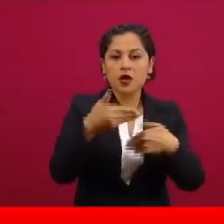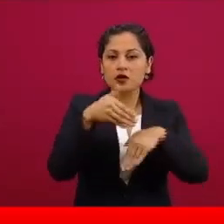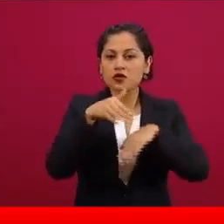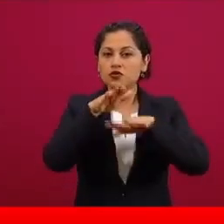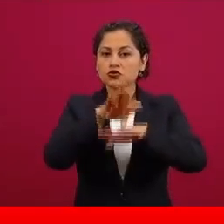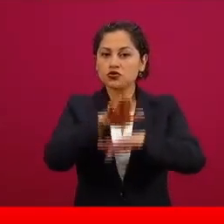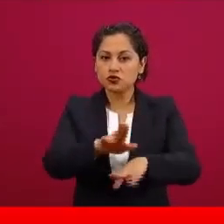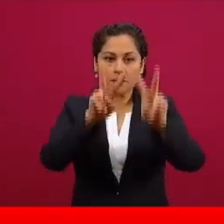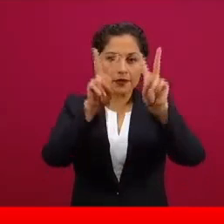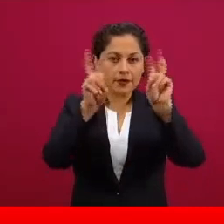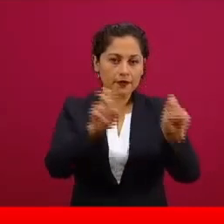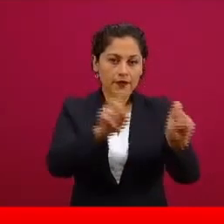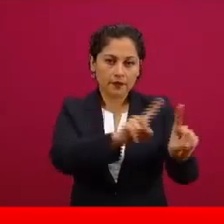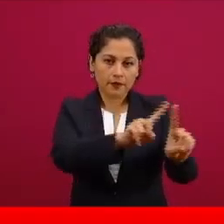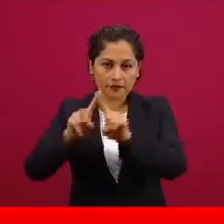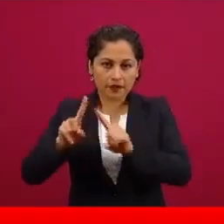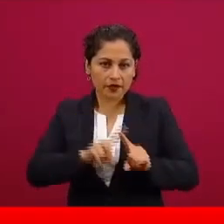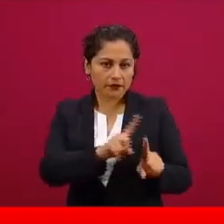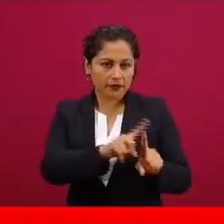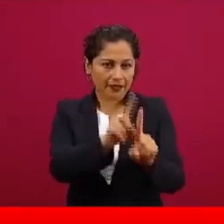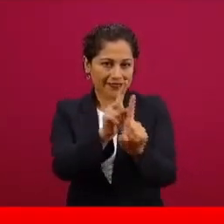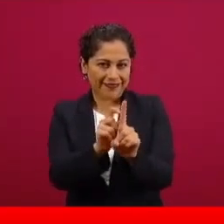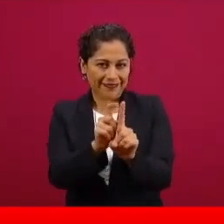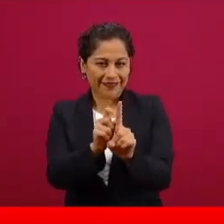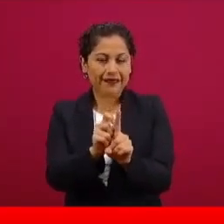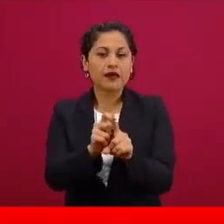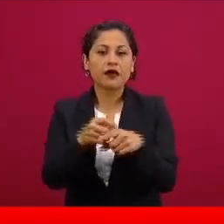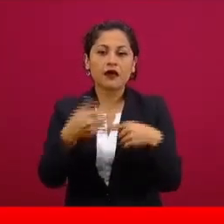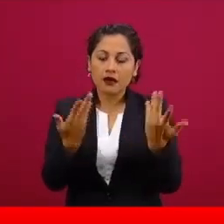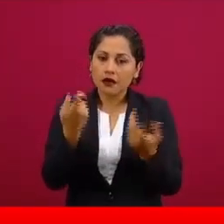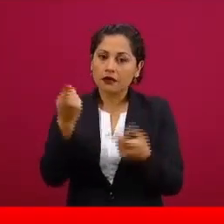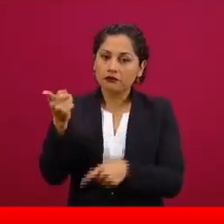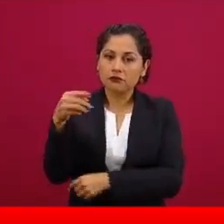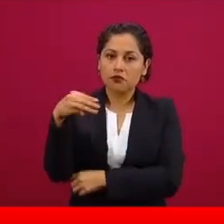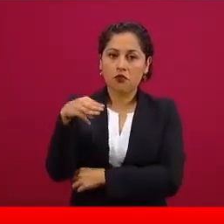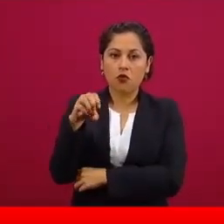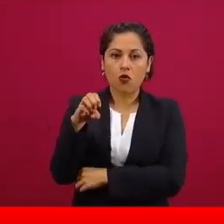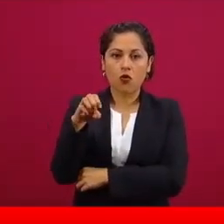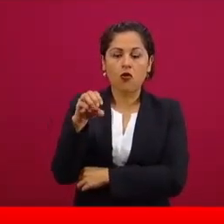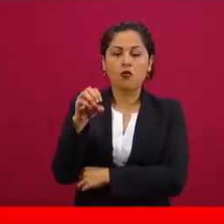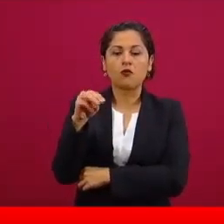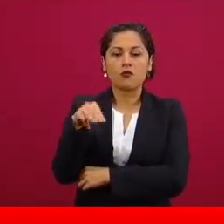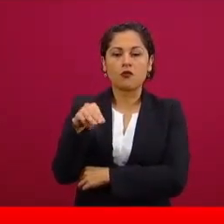pues ya no queda nada, solo los moneros.